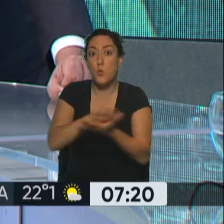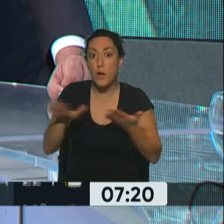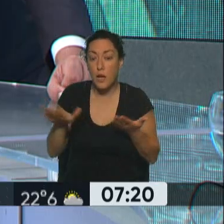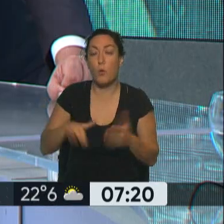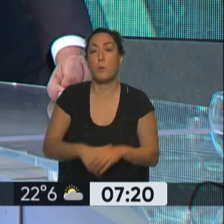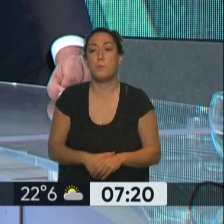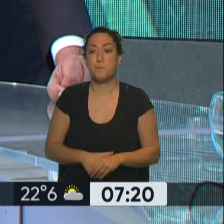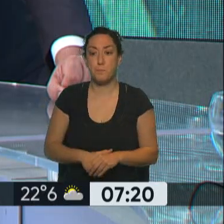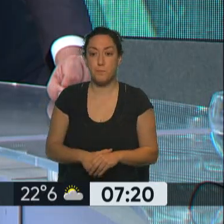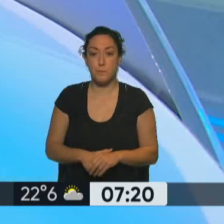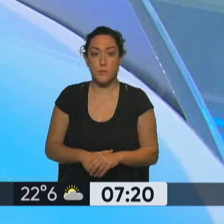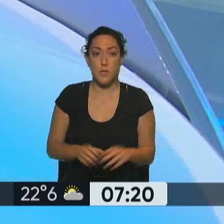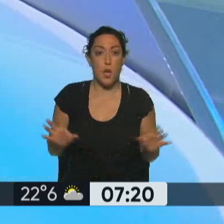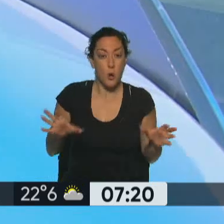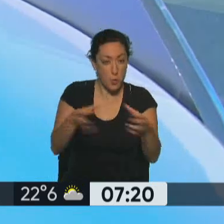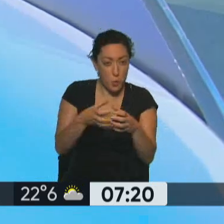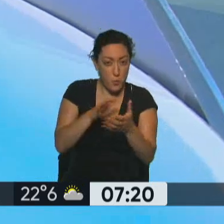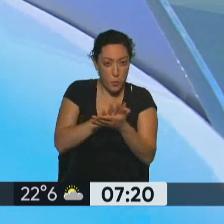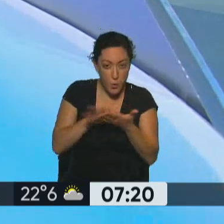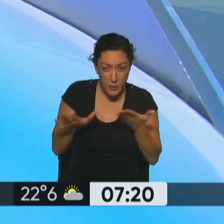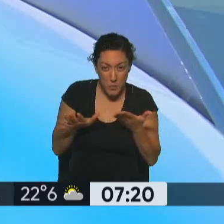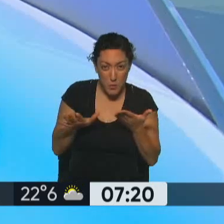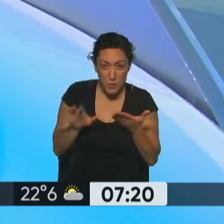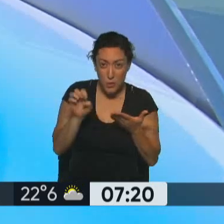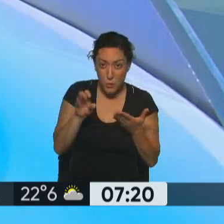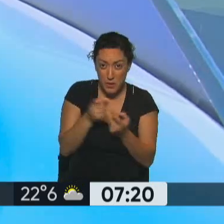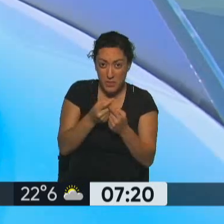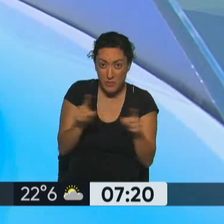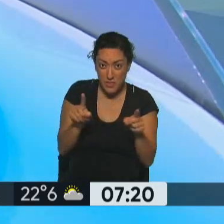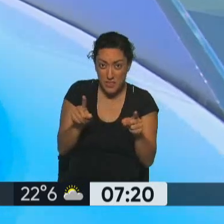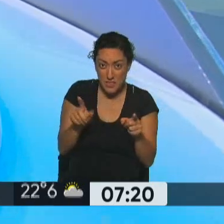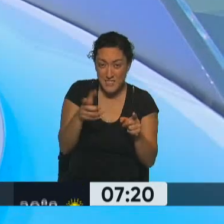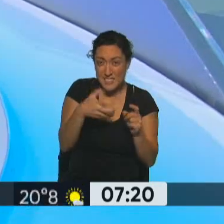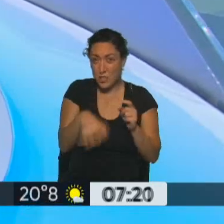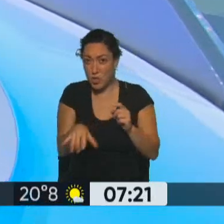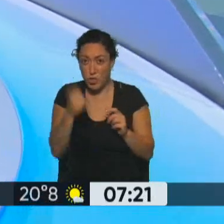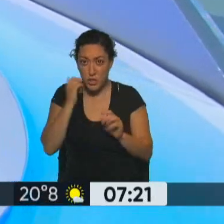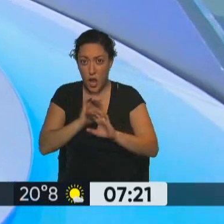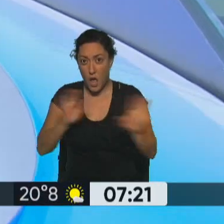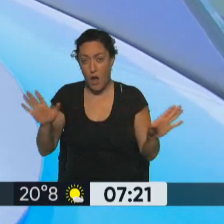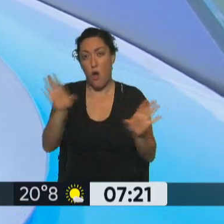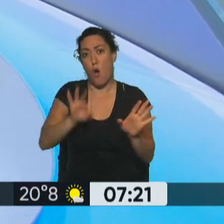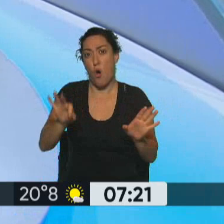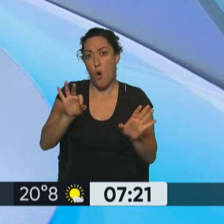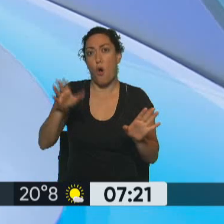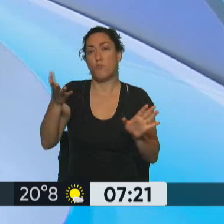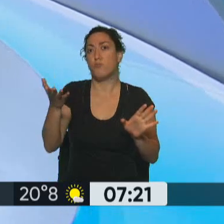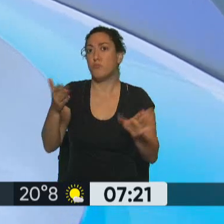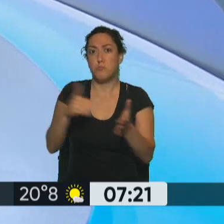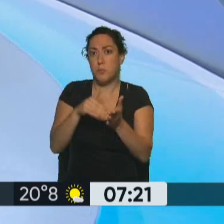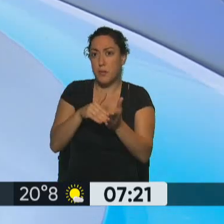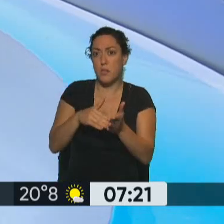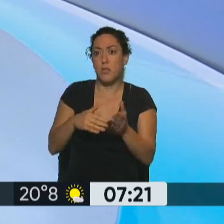es... ¿Hay nuevo bloque, hay nuevo nombre justamente del sector ya o todavía no? Eso es algo que sucederá en las próximas